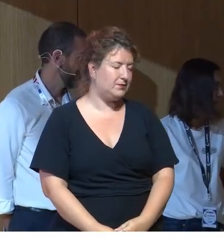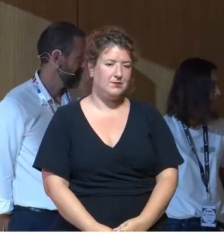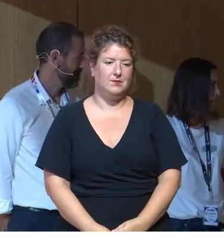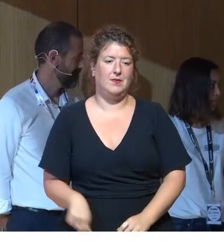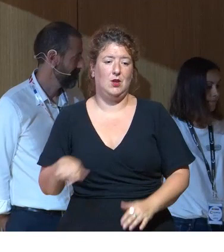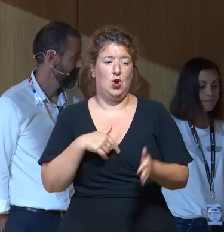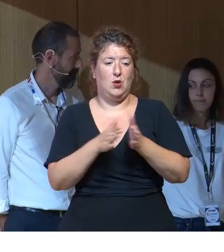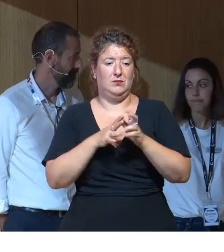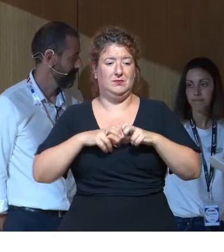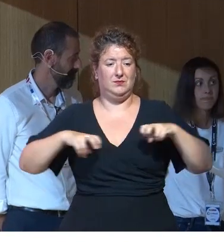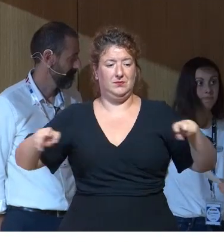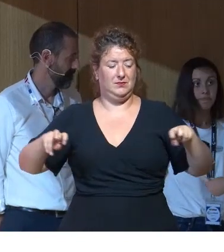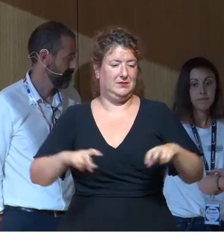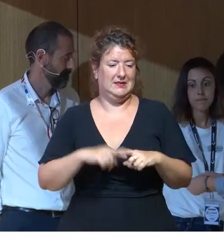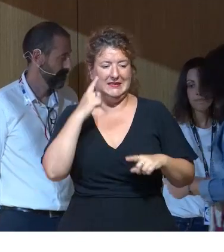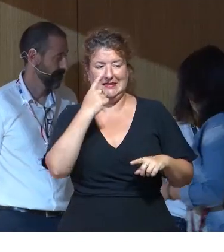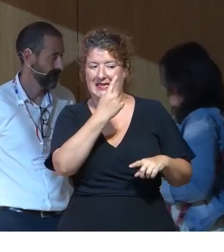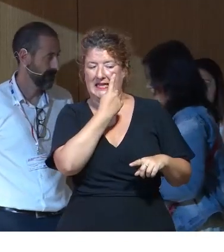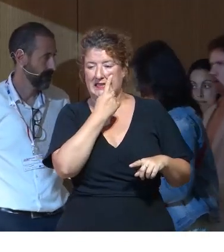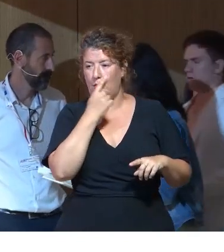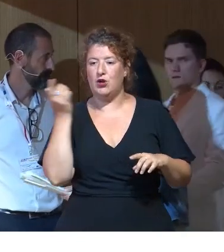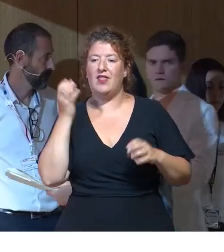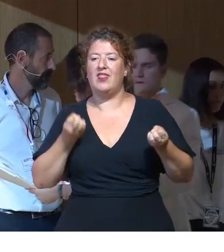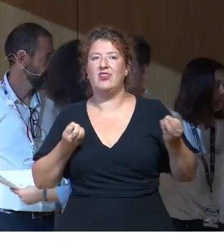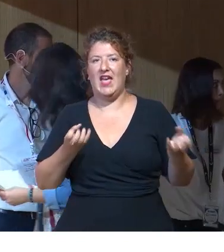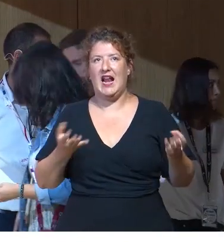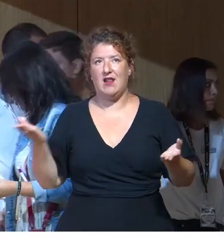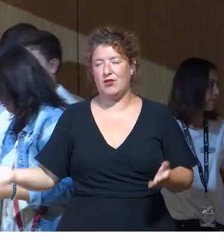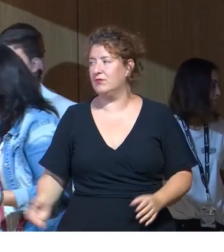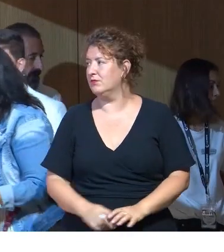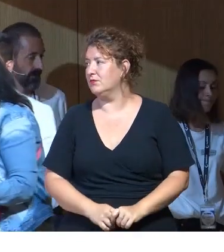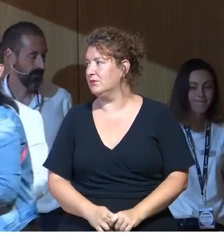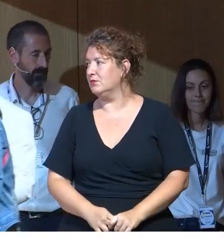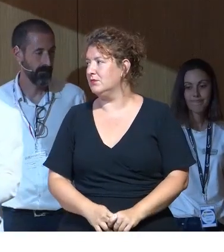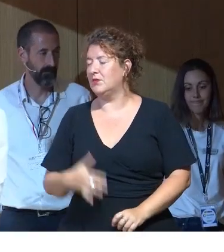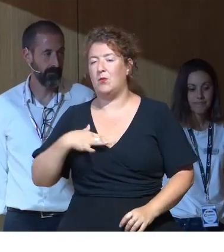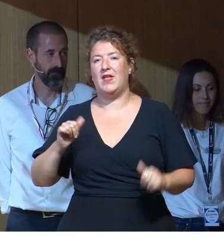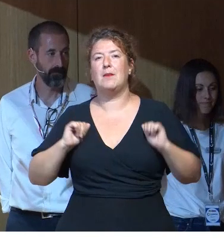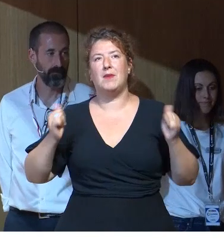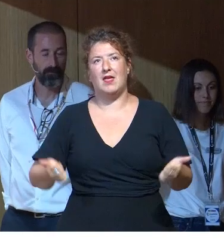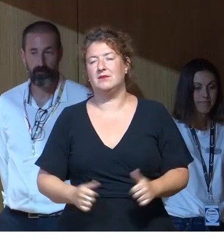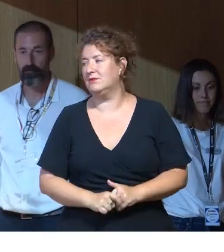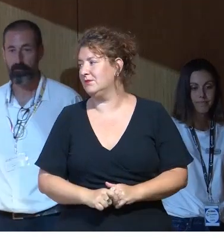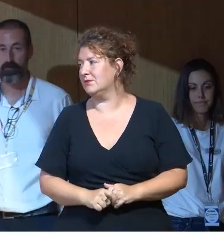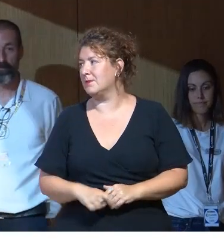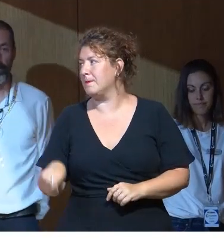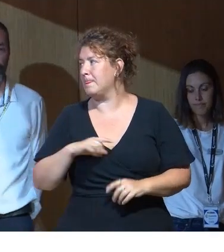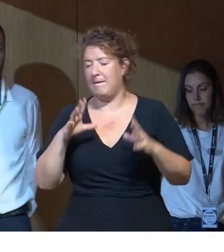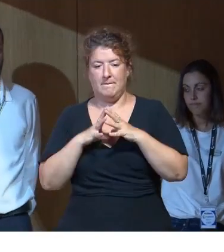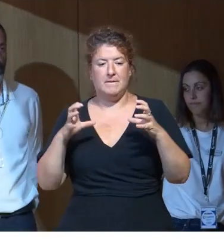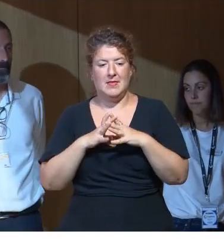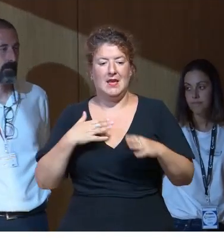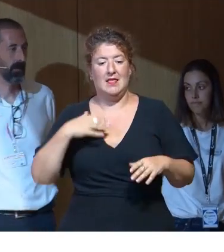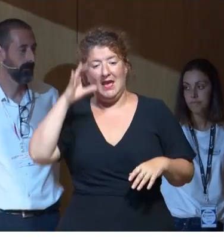este momento de testimonios y de declaraciones para poder empezar estamos deseando ya de también de